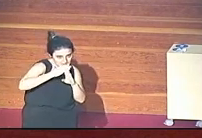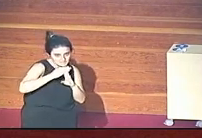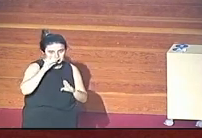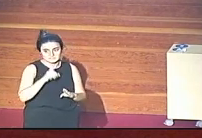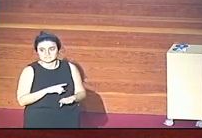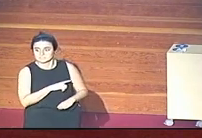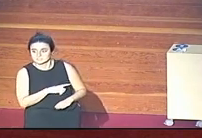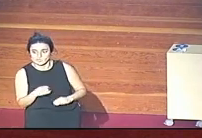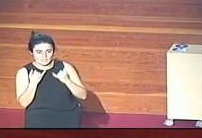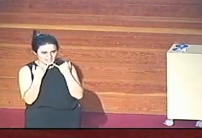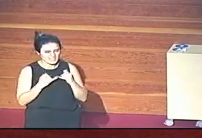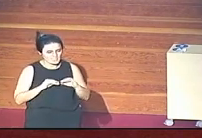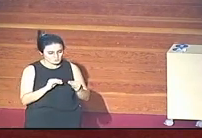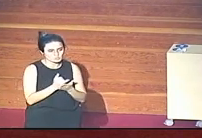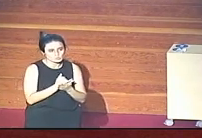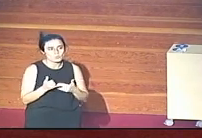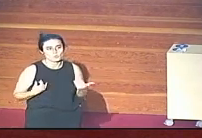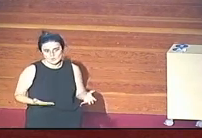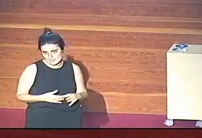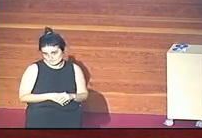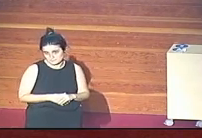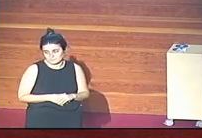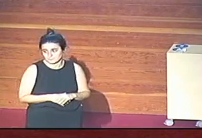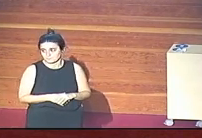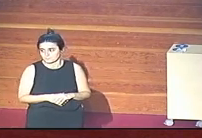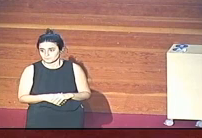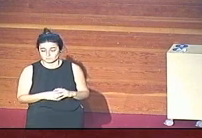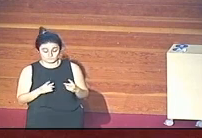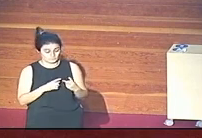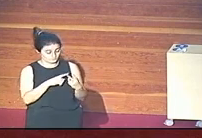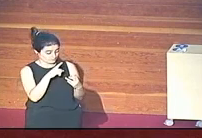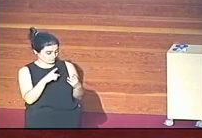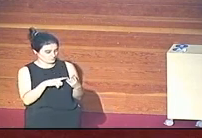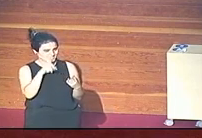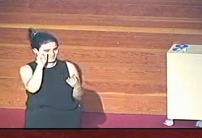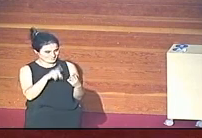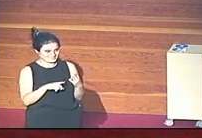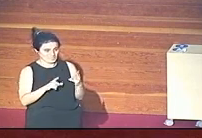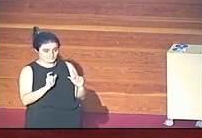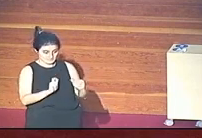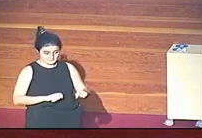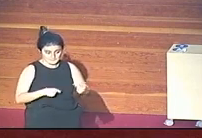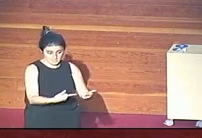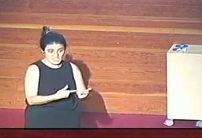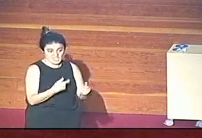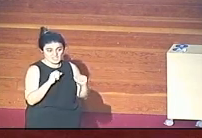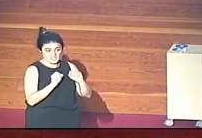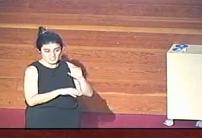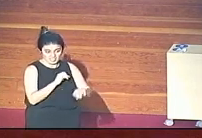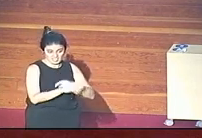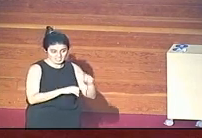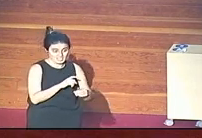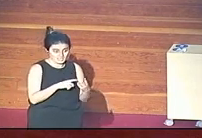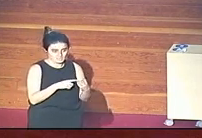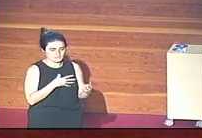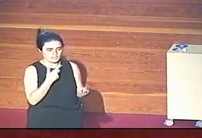energía está utilizando es un tema de residuos todo el mundo a lo mejor va a querer consumir